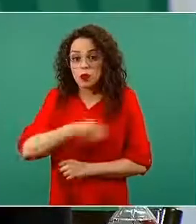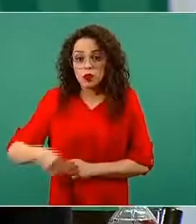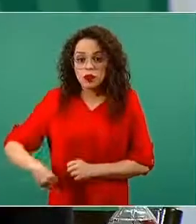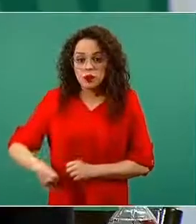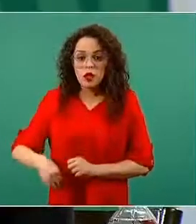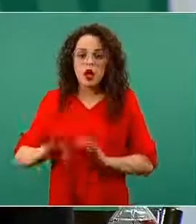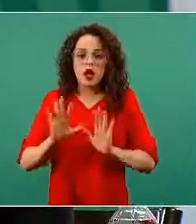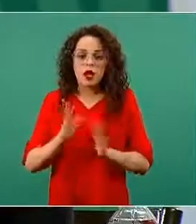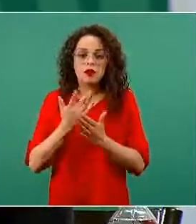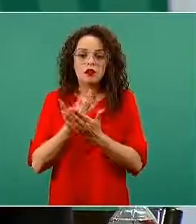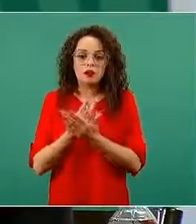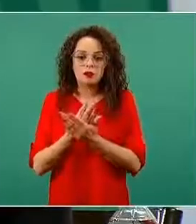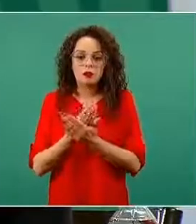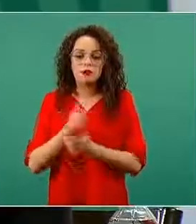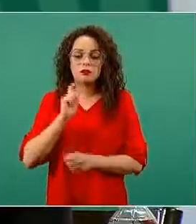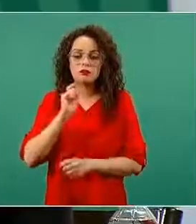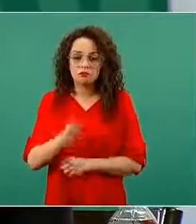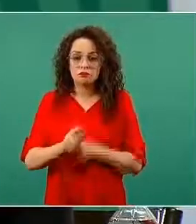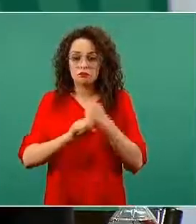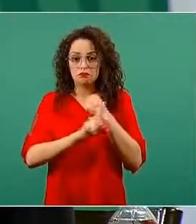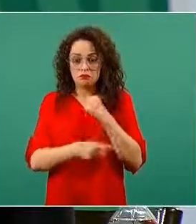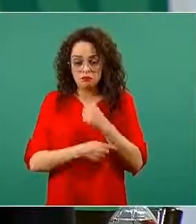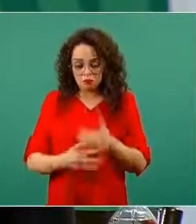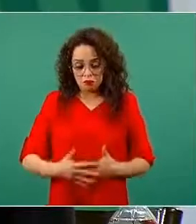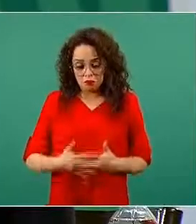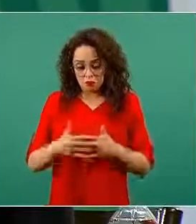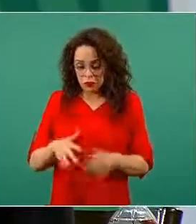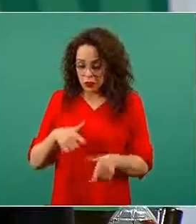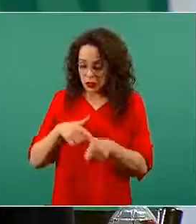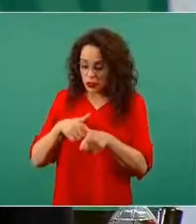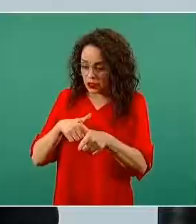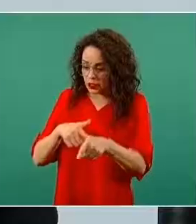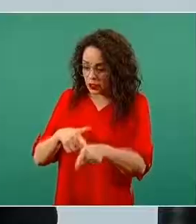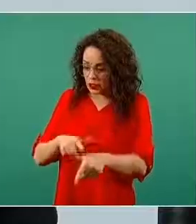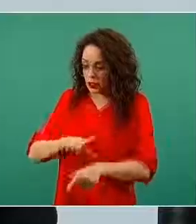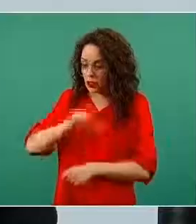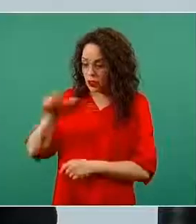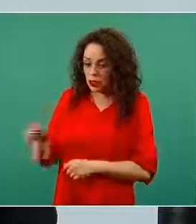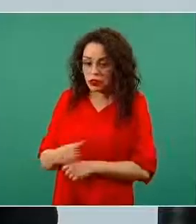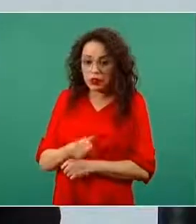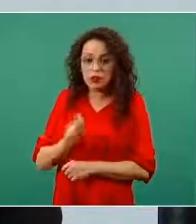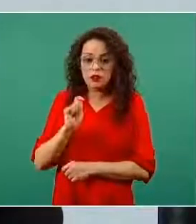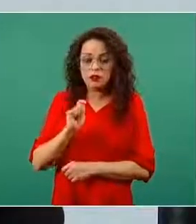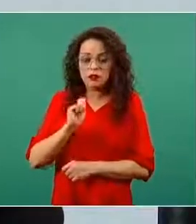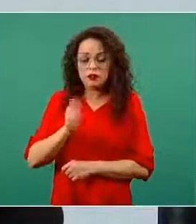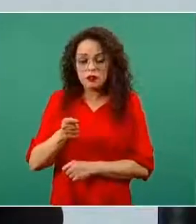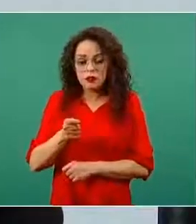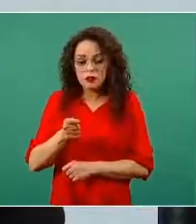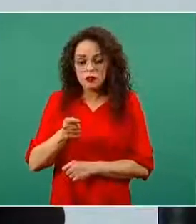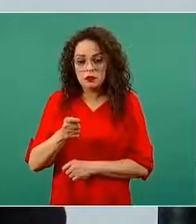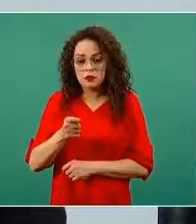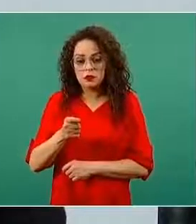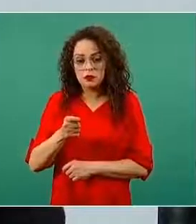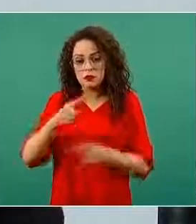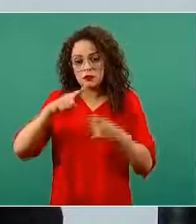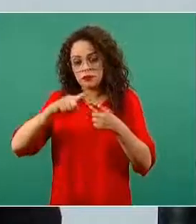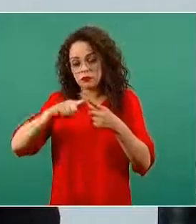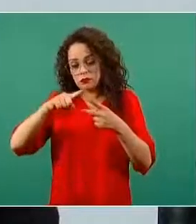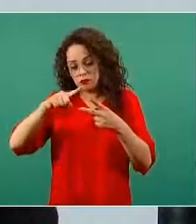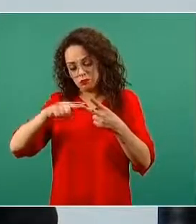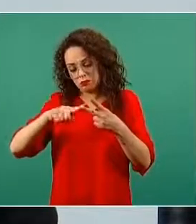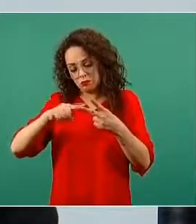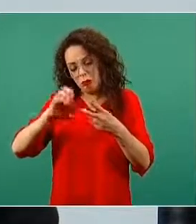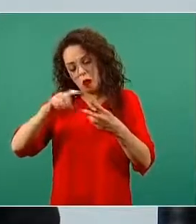el embarazo, entren a una fase del embarazo que ya está en el segundo o tercer trimestre sin haber tenido la oportunidad